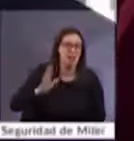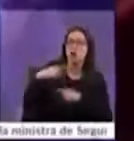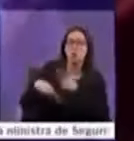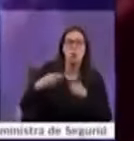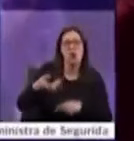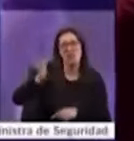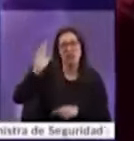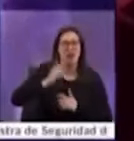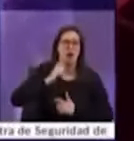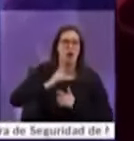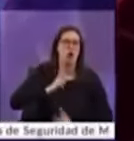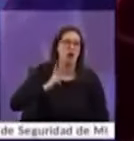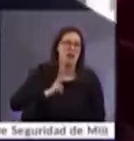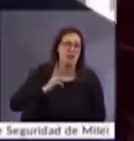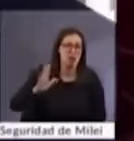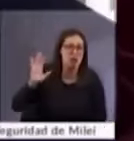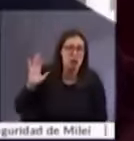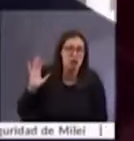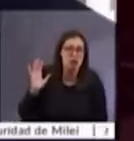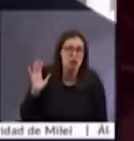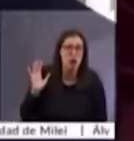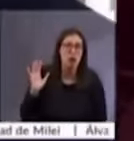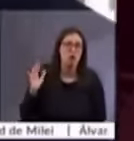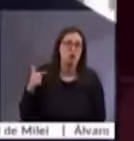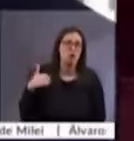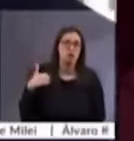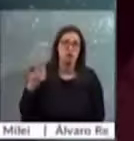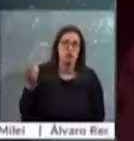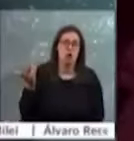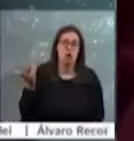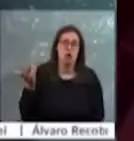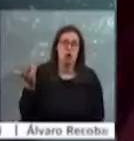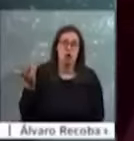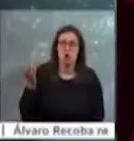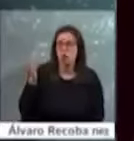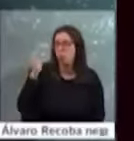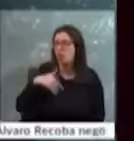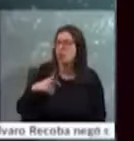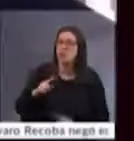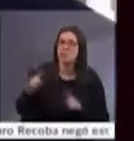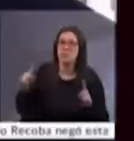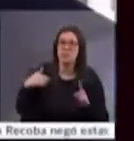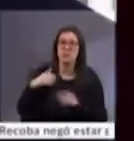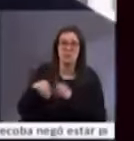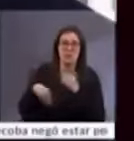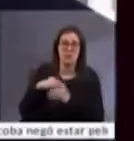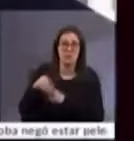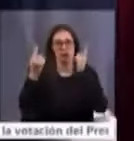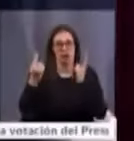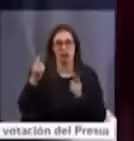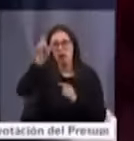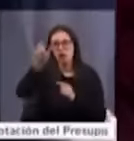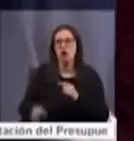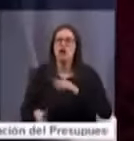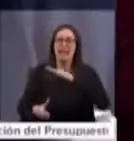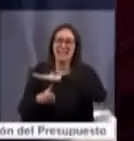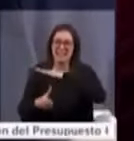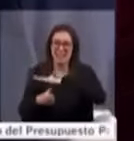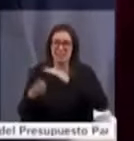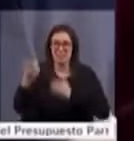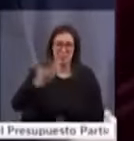evidencia. La DEA no se fue del país, Junior. La DEA no se fue al país. Lastimosamente, yo en este momento